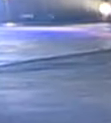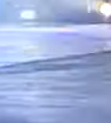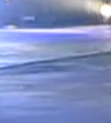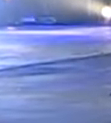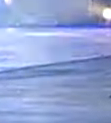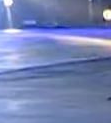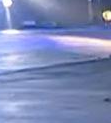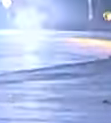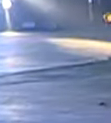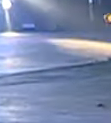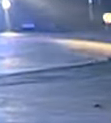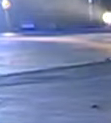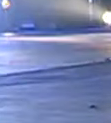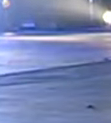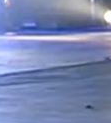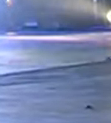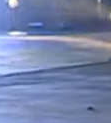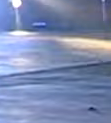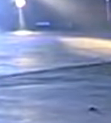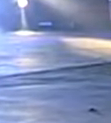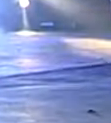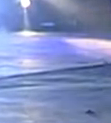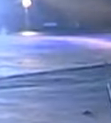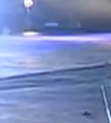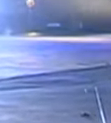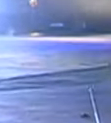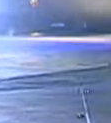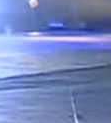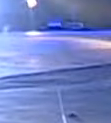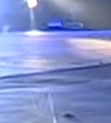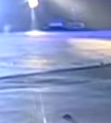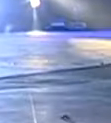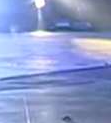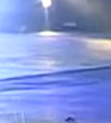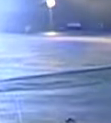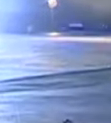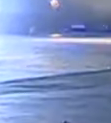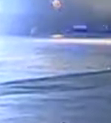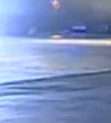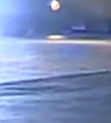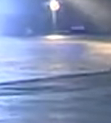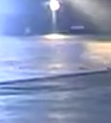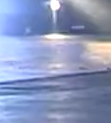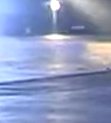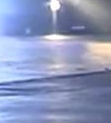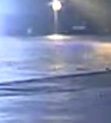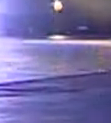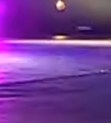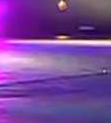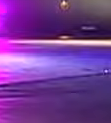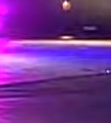Algo fugaz y un tanto artificial, como un flash